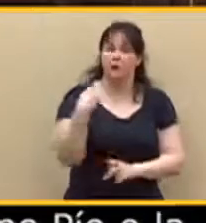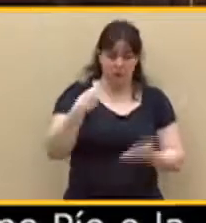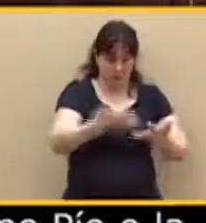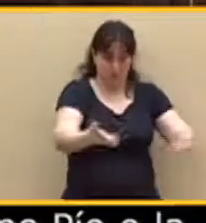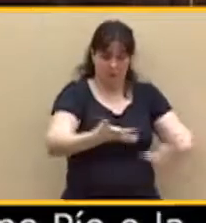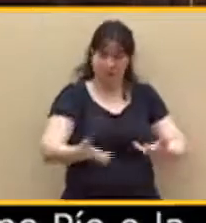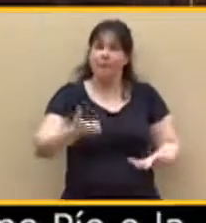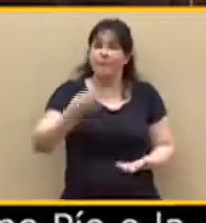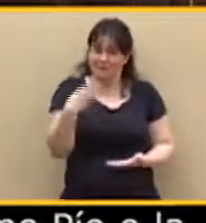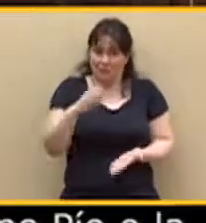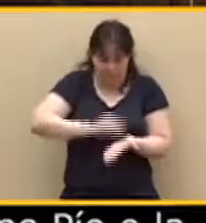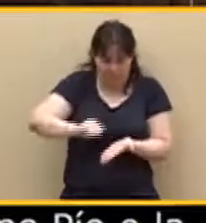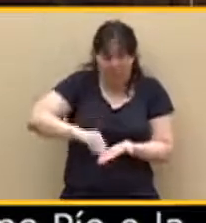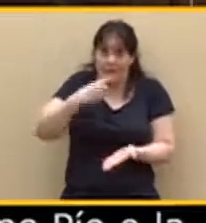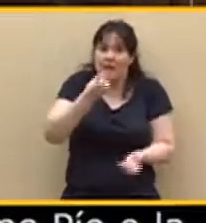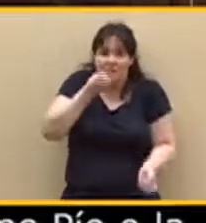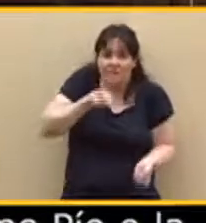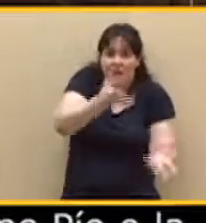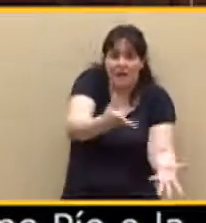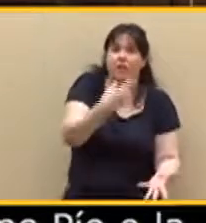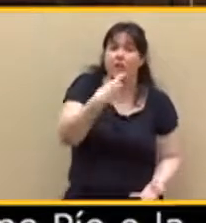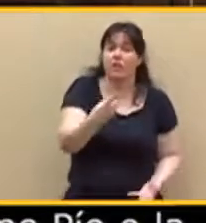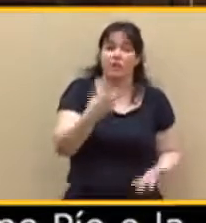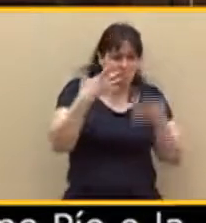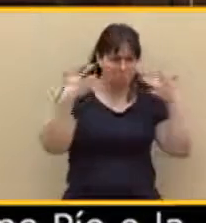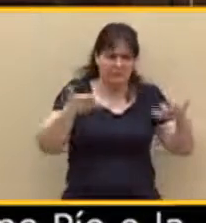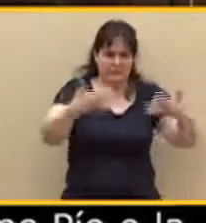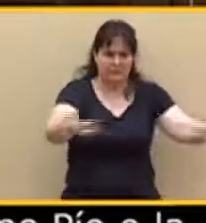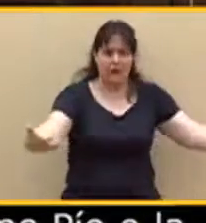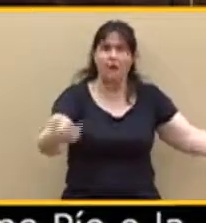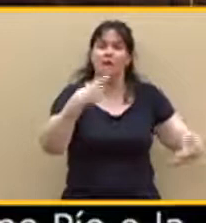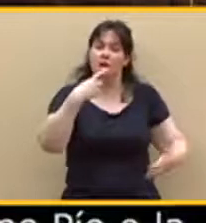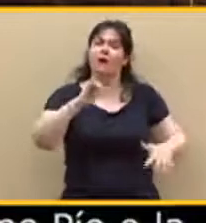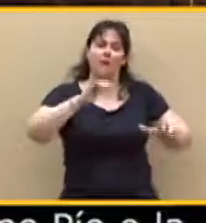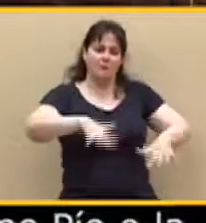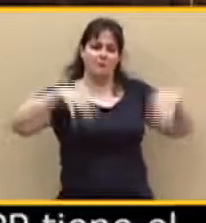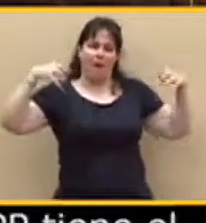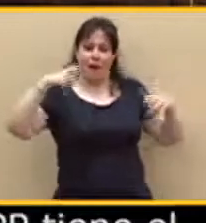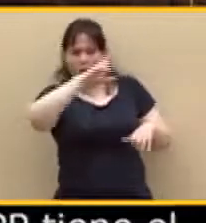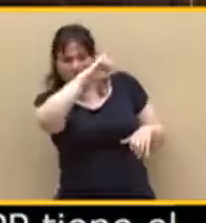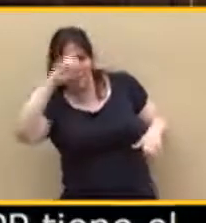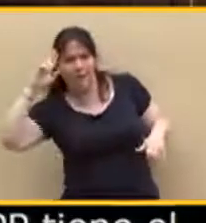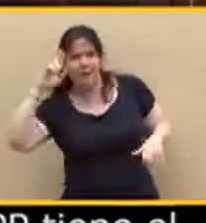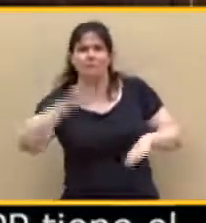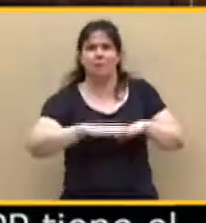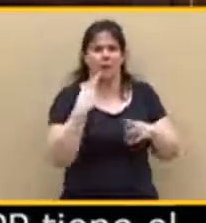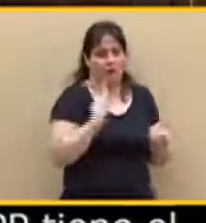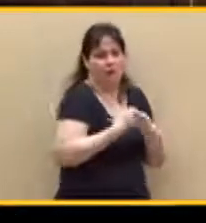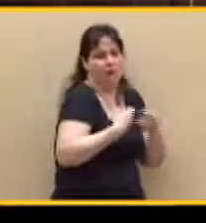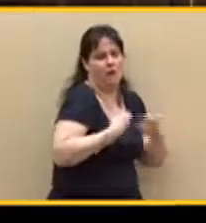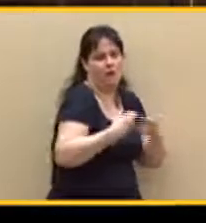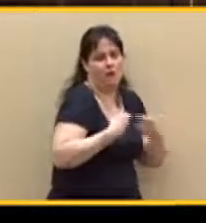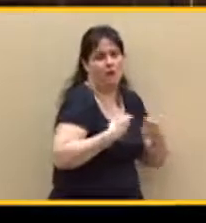dijo: el PP tiene, cito literal, el PP tiene el palco del Bernabéu para hacer negocios. Miren, administración